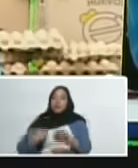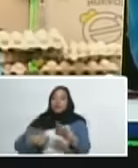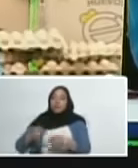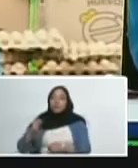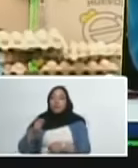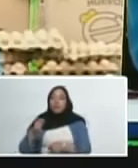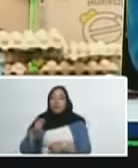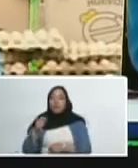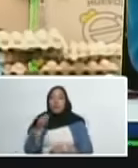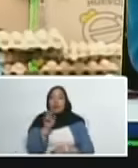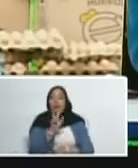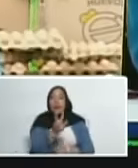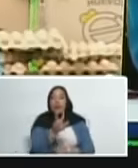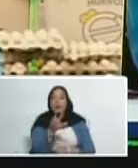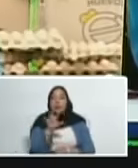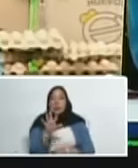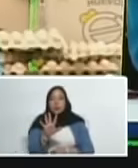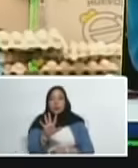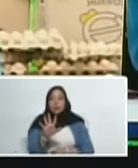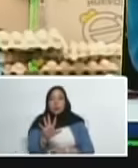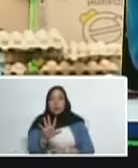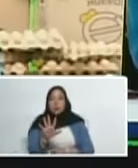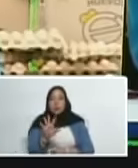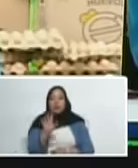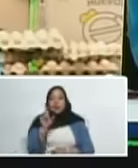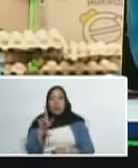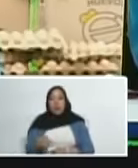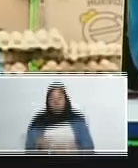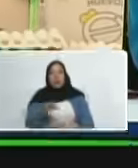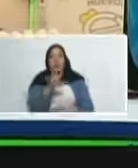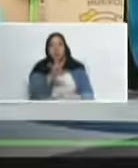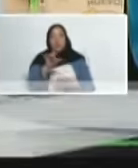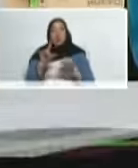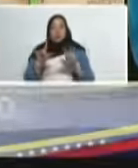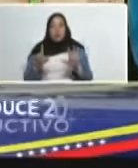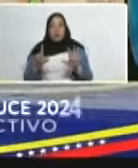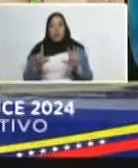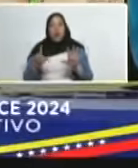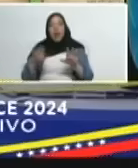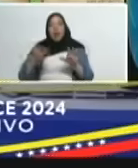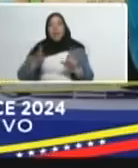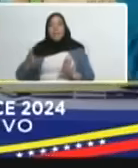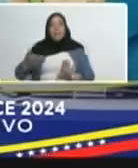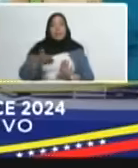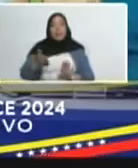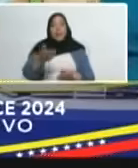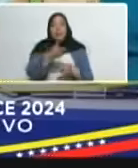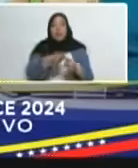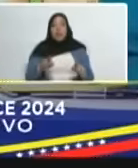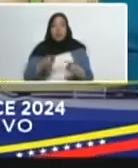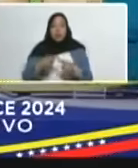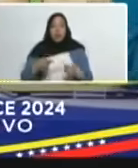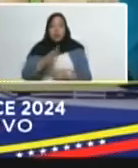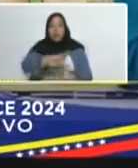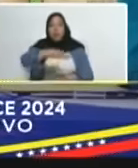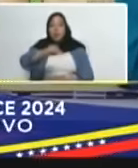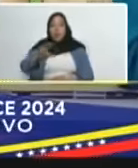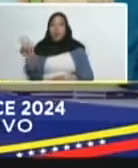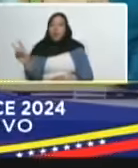entre 35 y 56 especies de los mares venezolanos al mercado